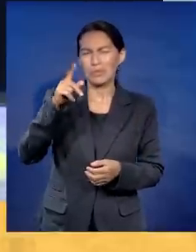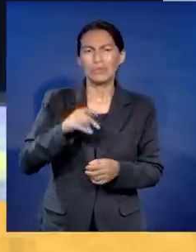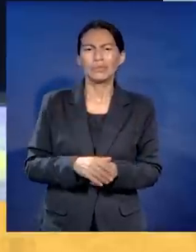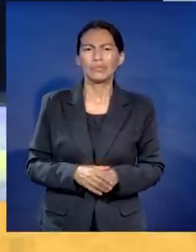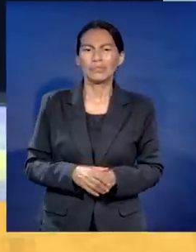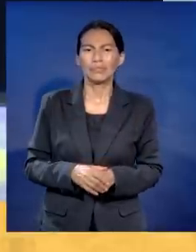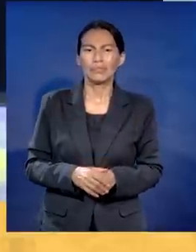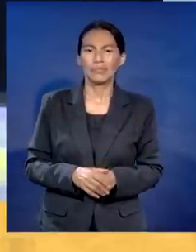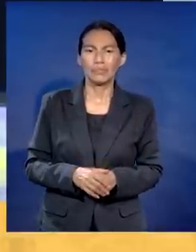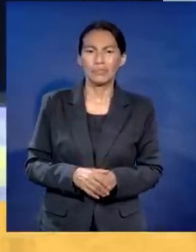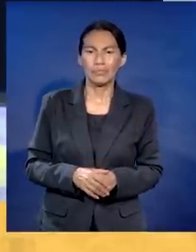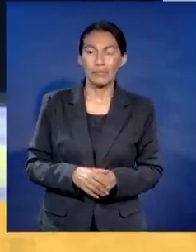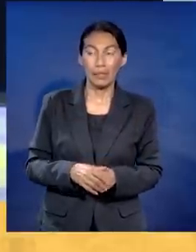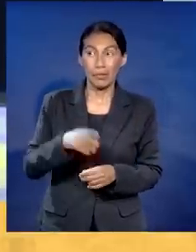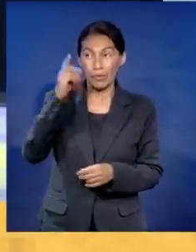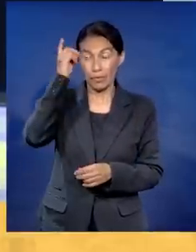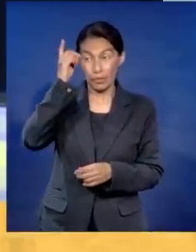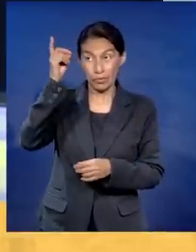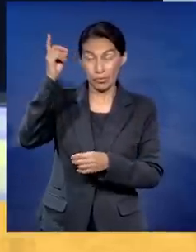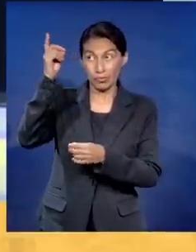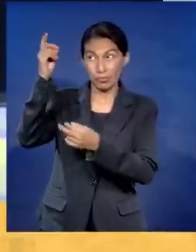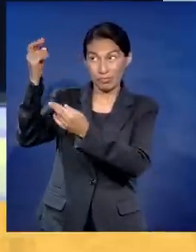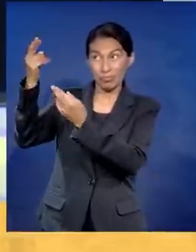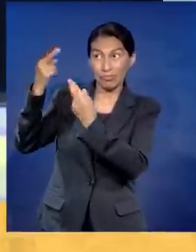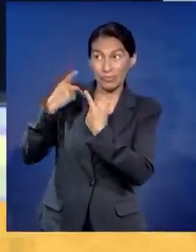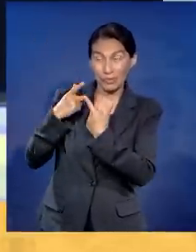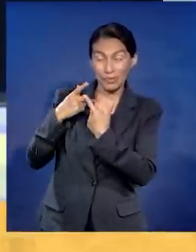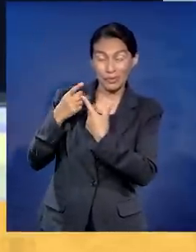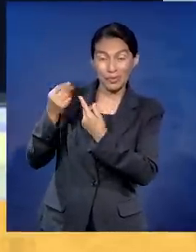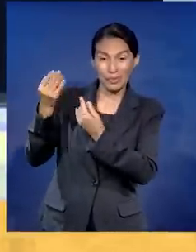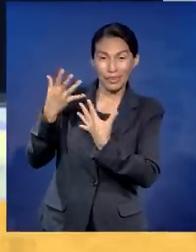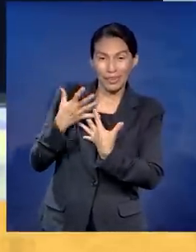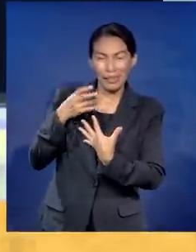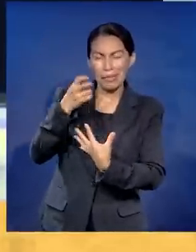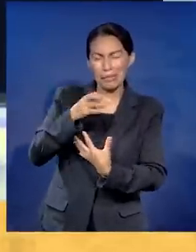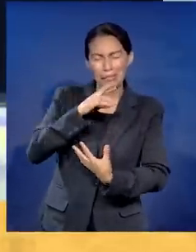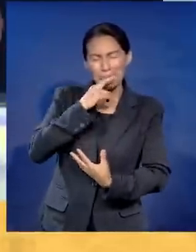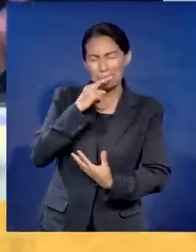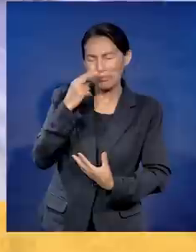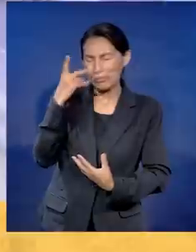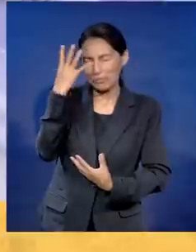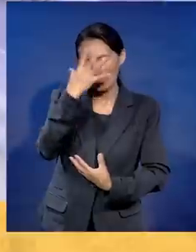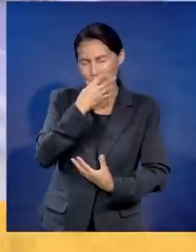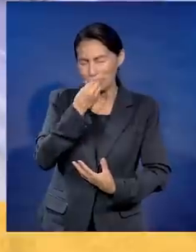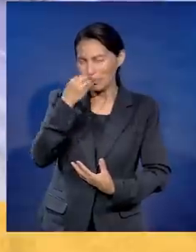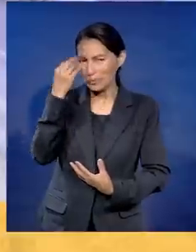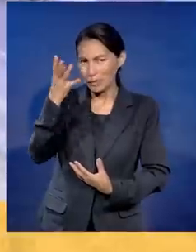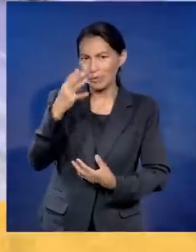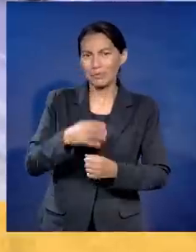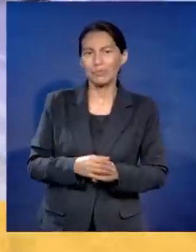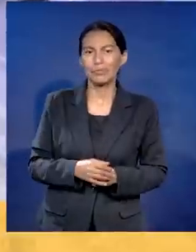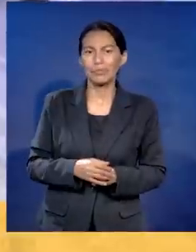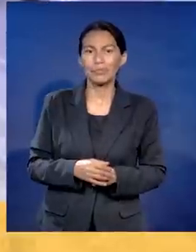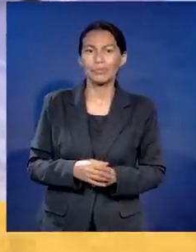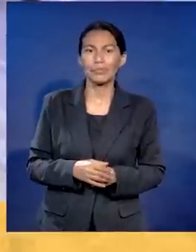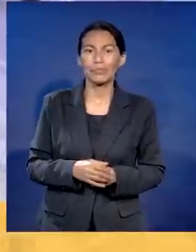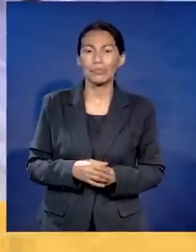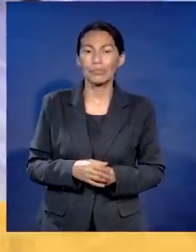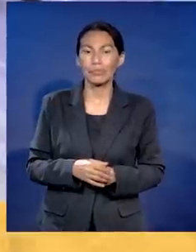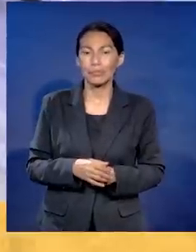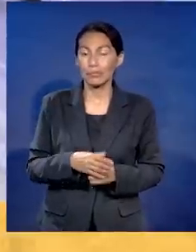visto, es el mejor negocio de la vida y el mejor regalo que Cristo nos ha dejado